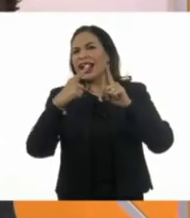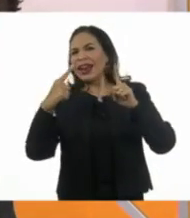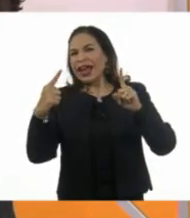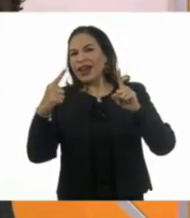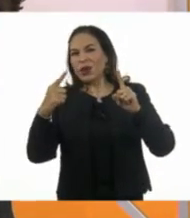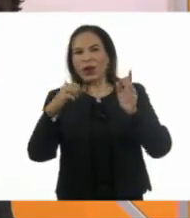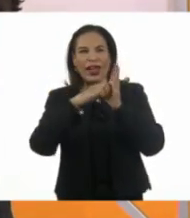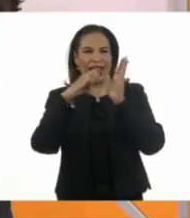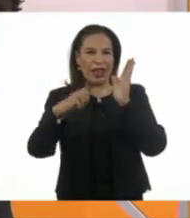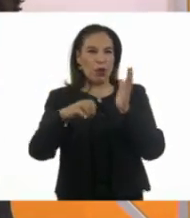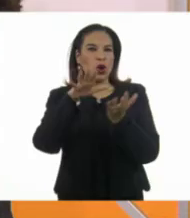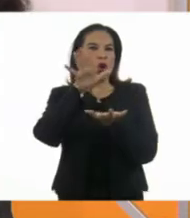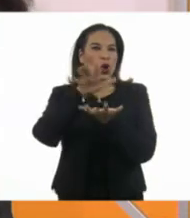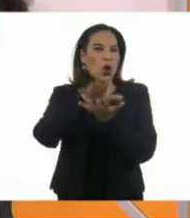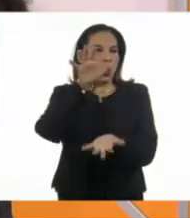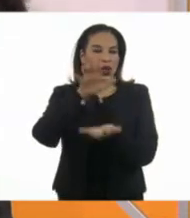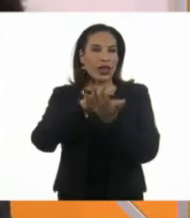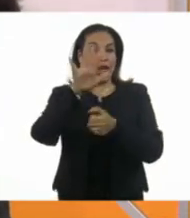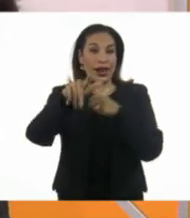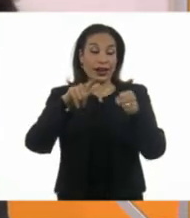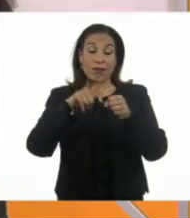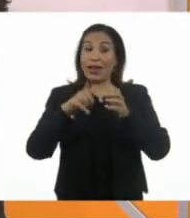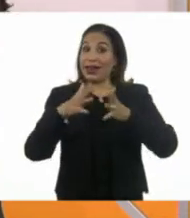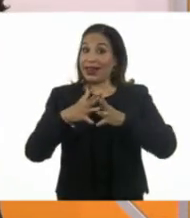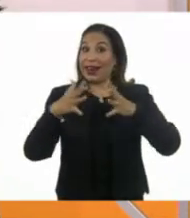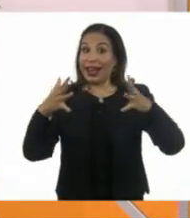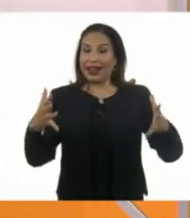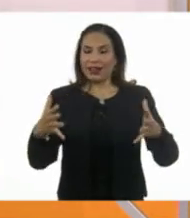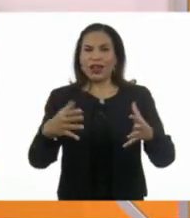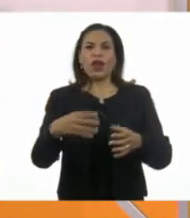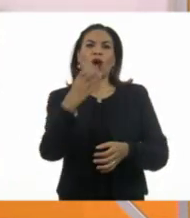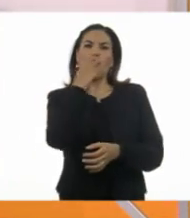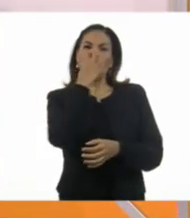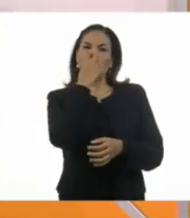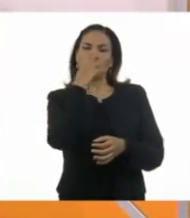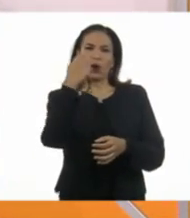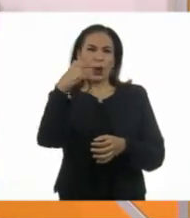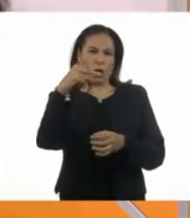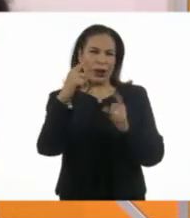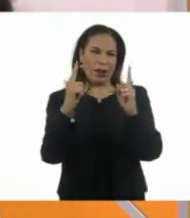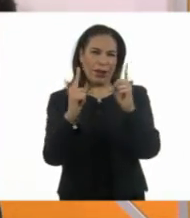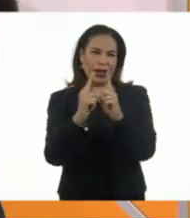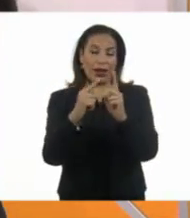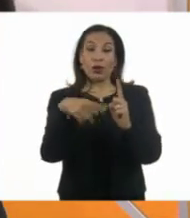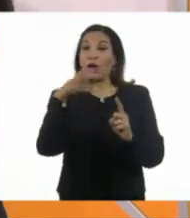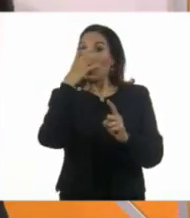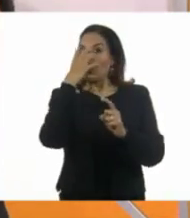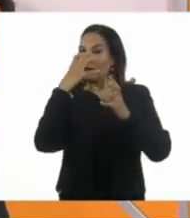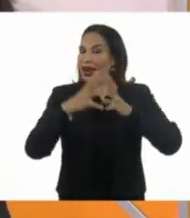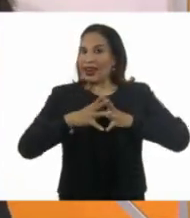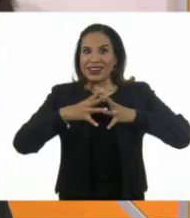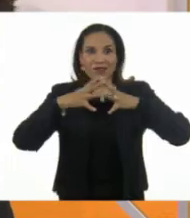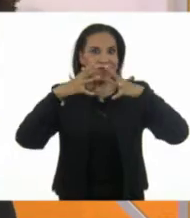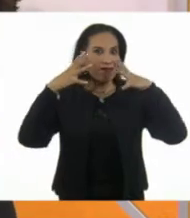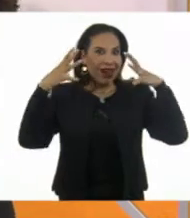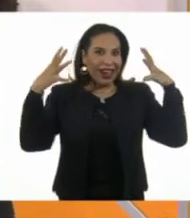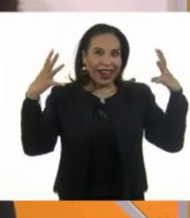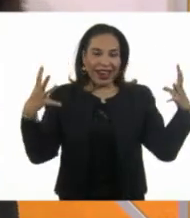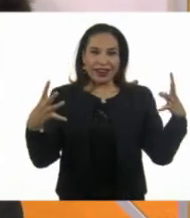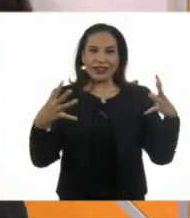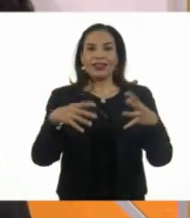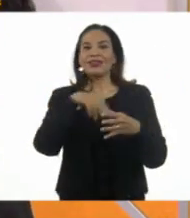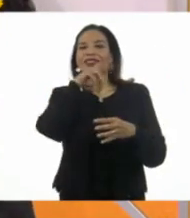Por ejemplo, cocodrilo es un animal grande y oso tiene un nombre pequeño, pero es un gran animal.